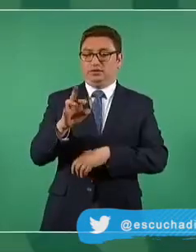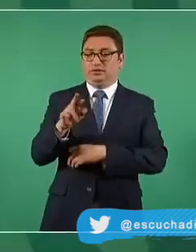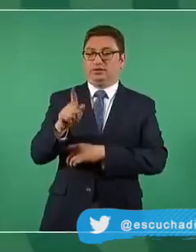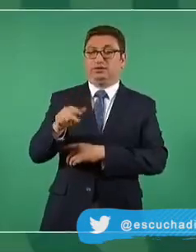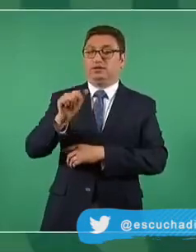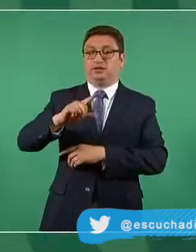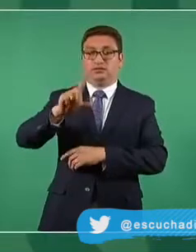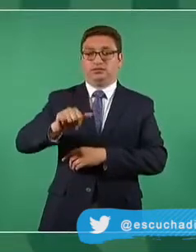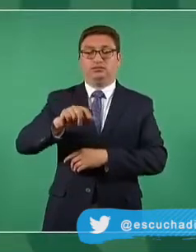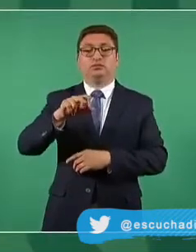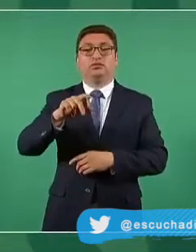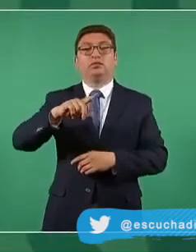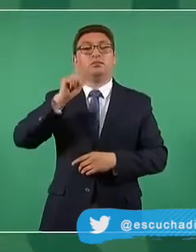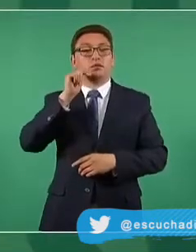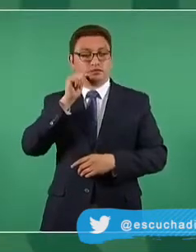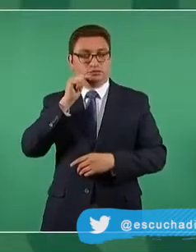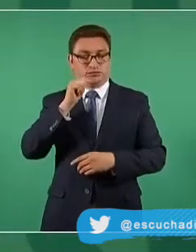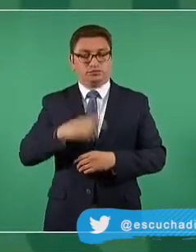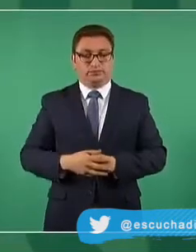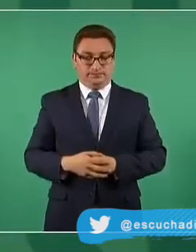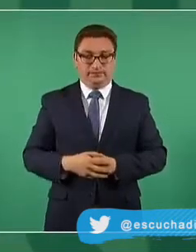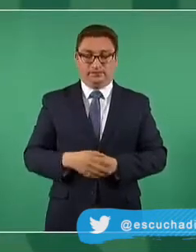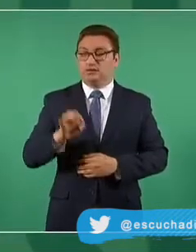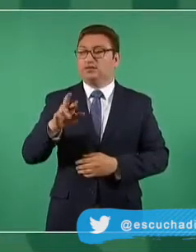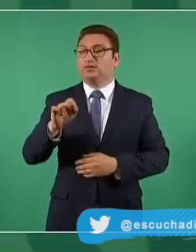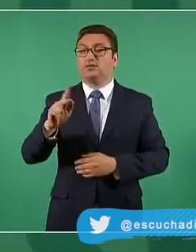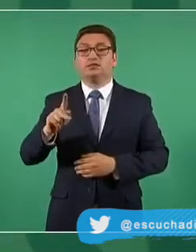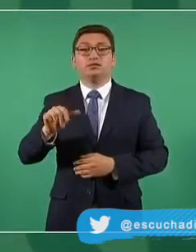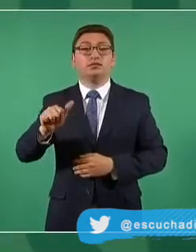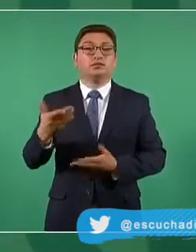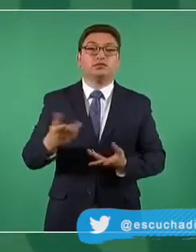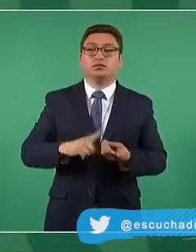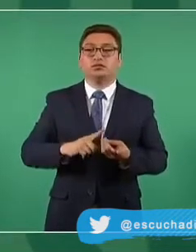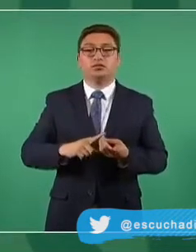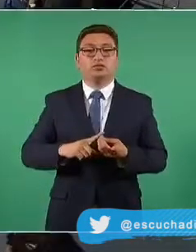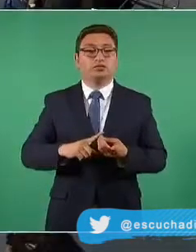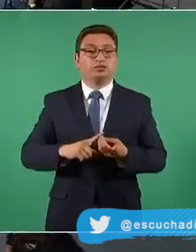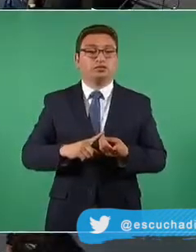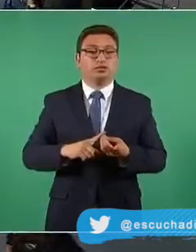para mañana. ¿Dónde está Erika?